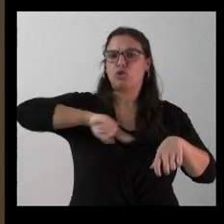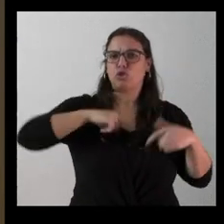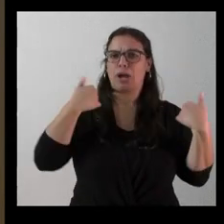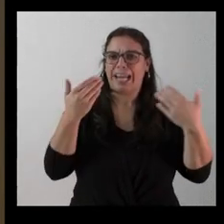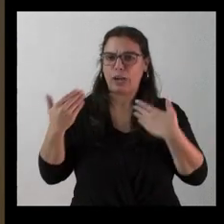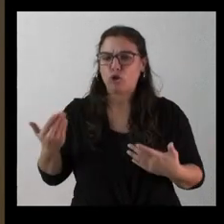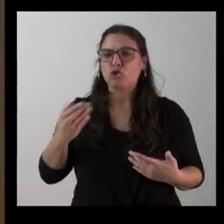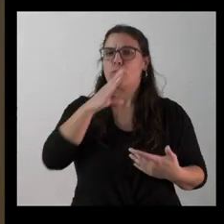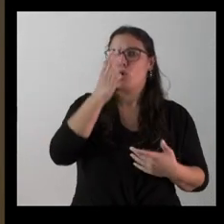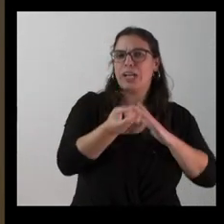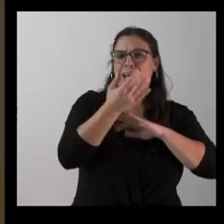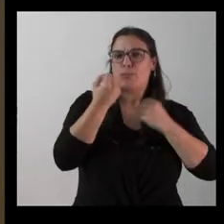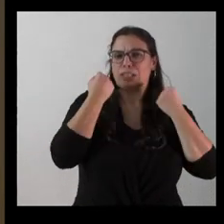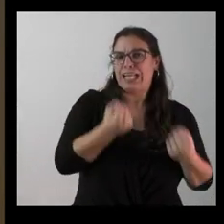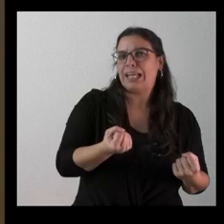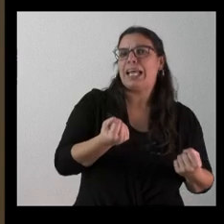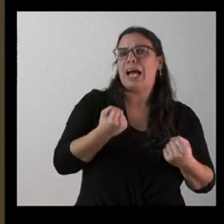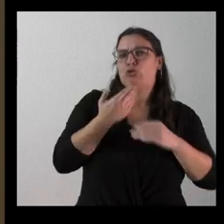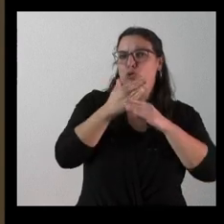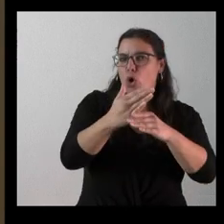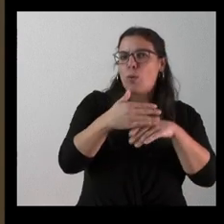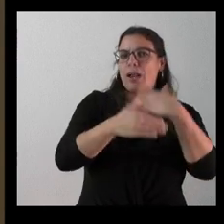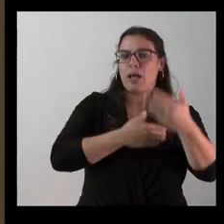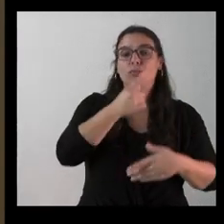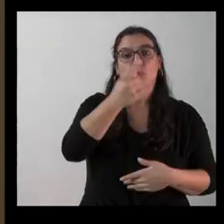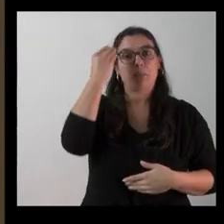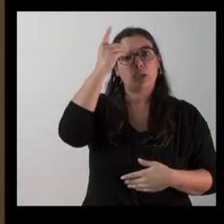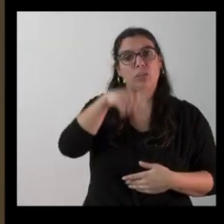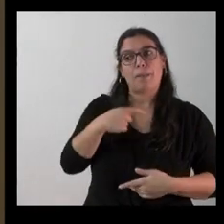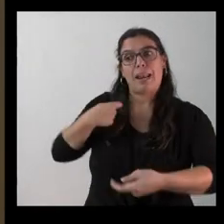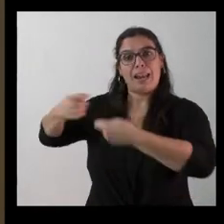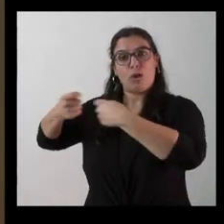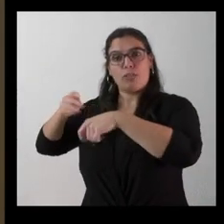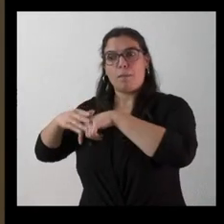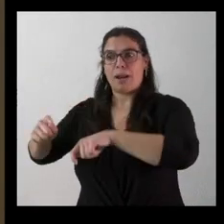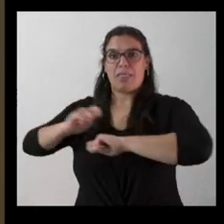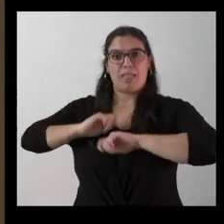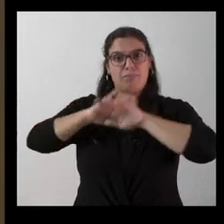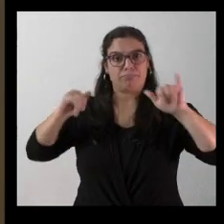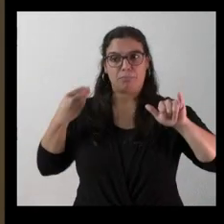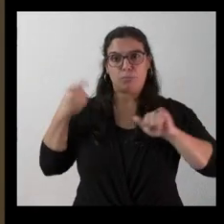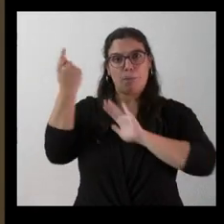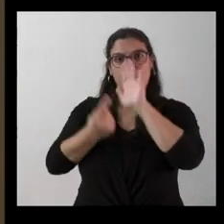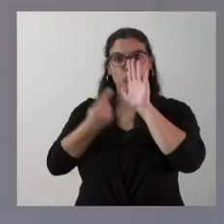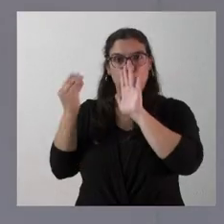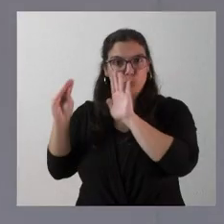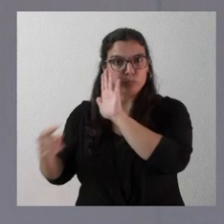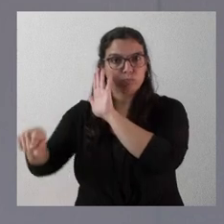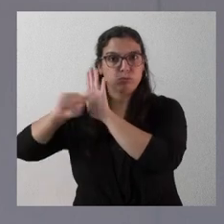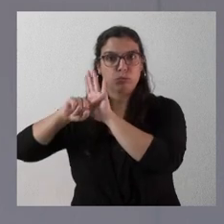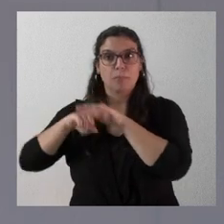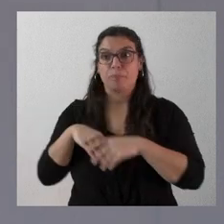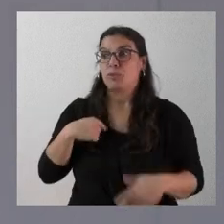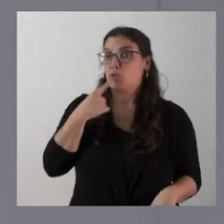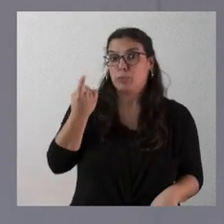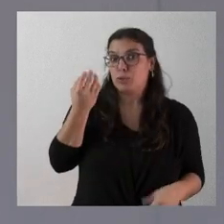plantean unirse a estas comunidades o intentar empezar esas negociaciones para que a nosotros también se nos compense vía presupuestos Y es que lo